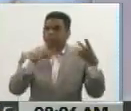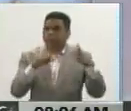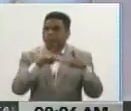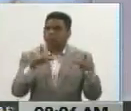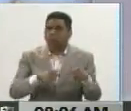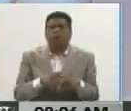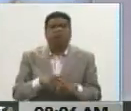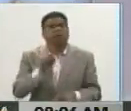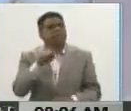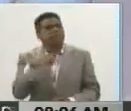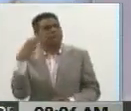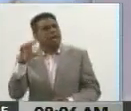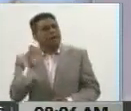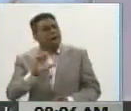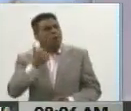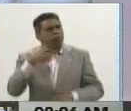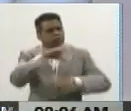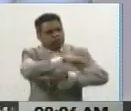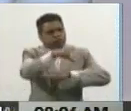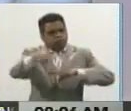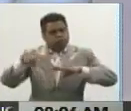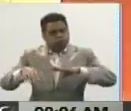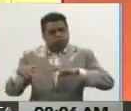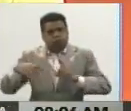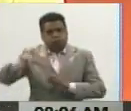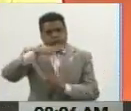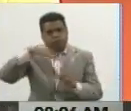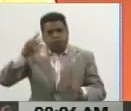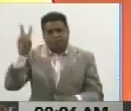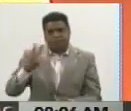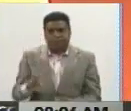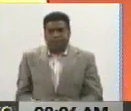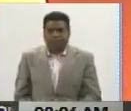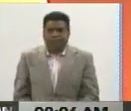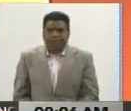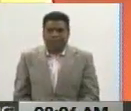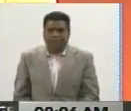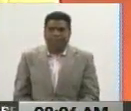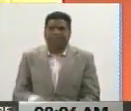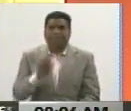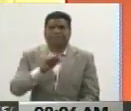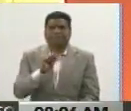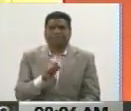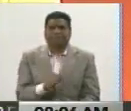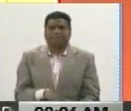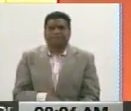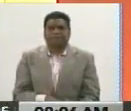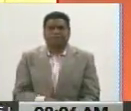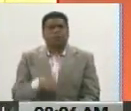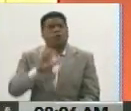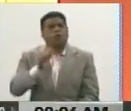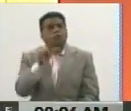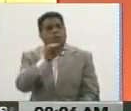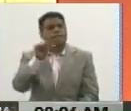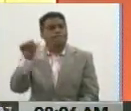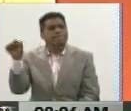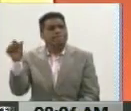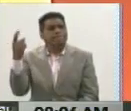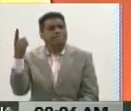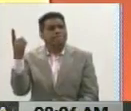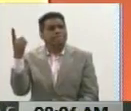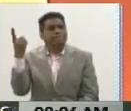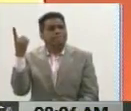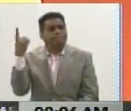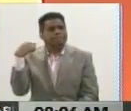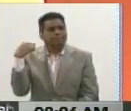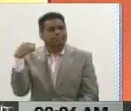Caracas, sino del interior del país. ¿Cuál es el balance que nos trae? Bueno, sí, cuando estuvimos en meses anteriores, estuvimos hablando del aniversario de